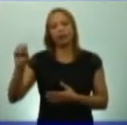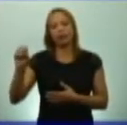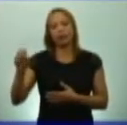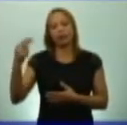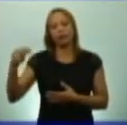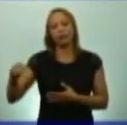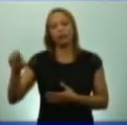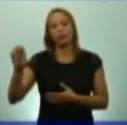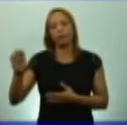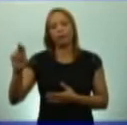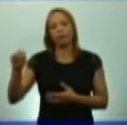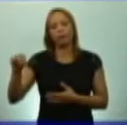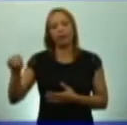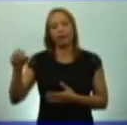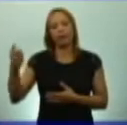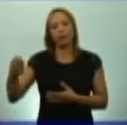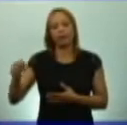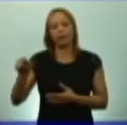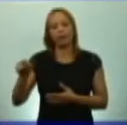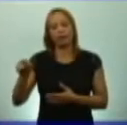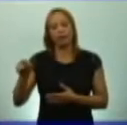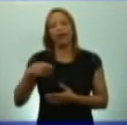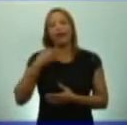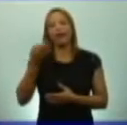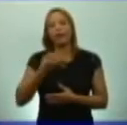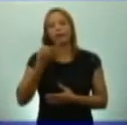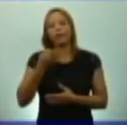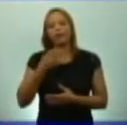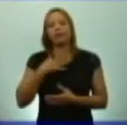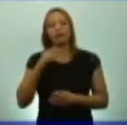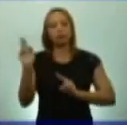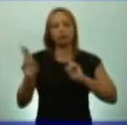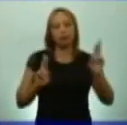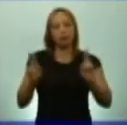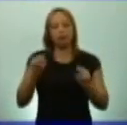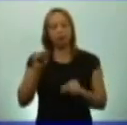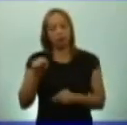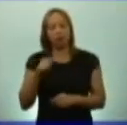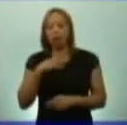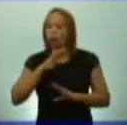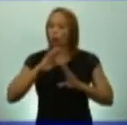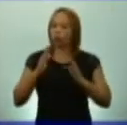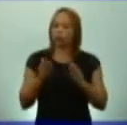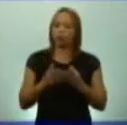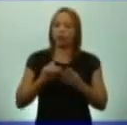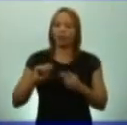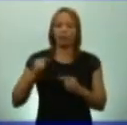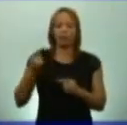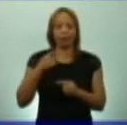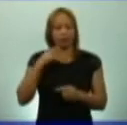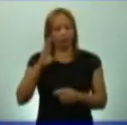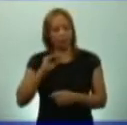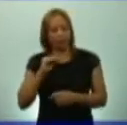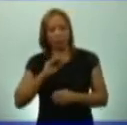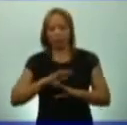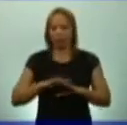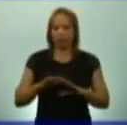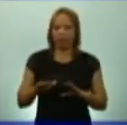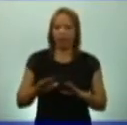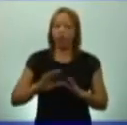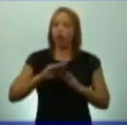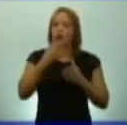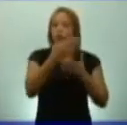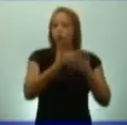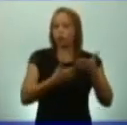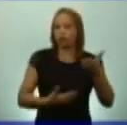y expresa si estás de acuerdo con estas. Después de lo que te hemos comentado y de todos los datos biográficos